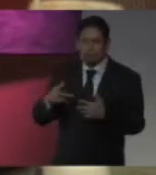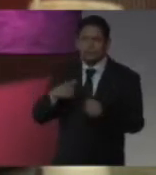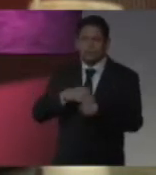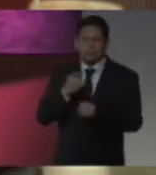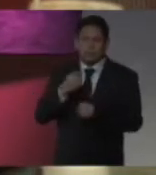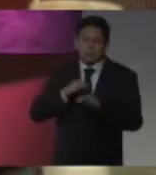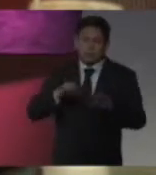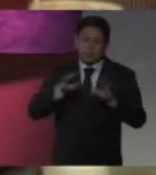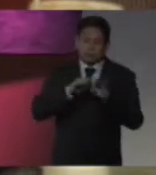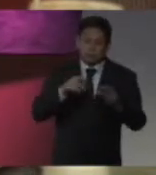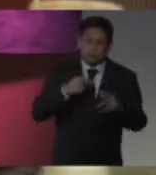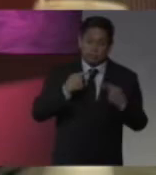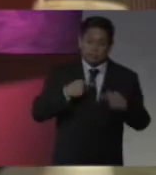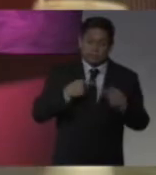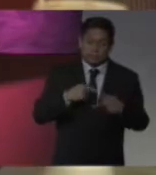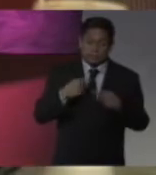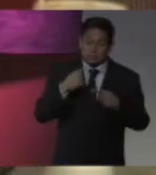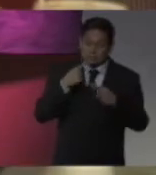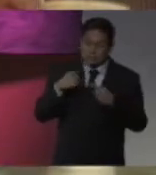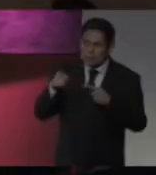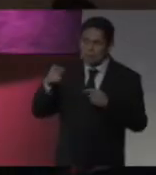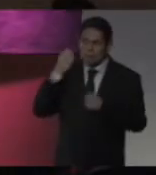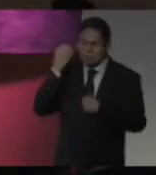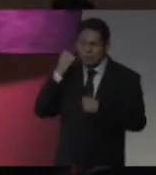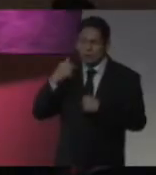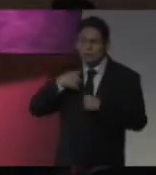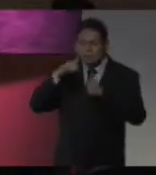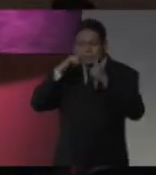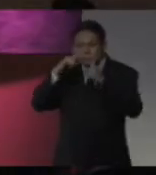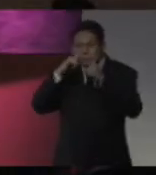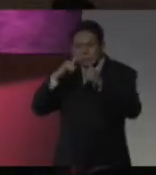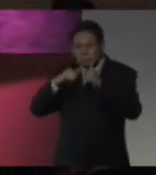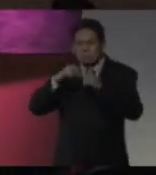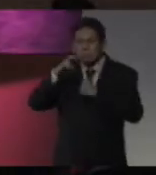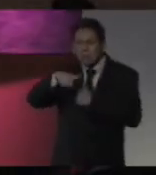dialogar con otras perspectivas y